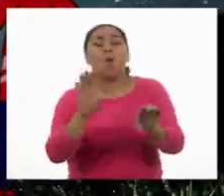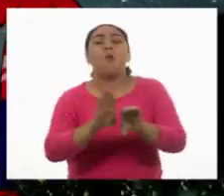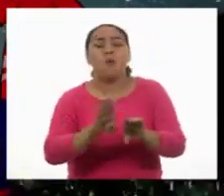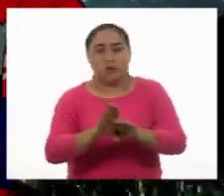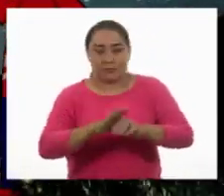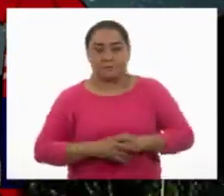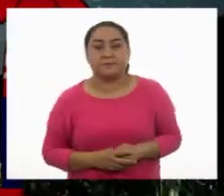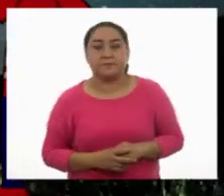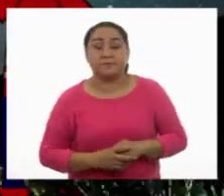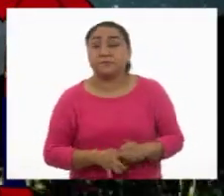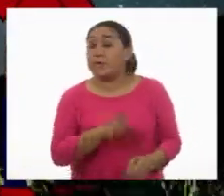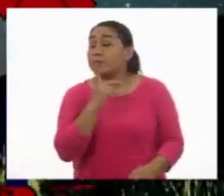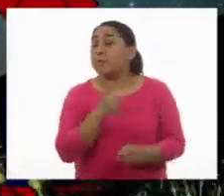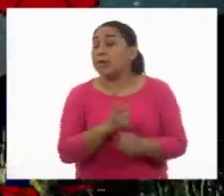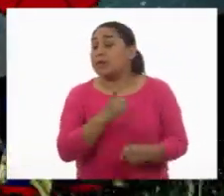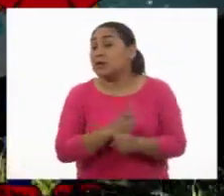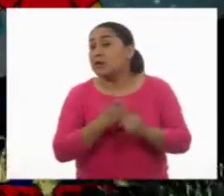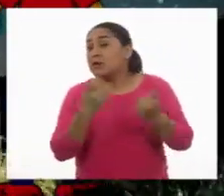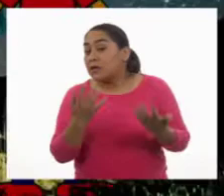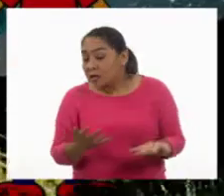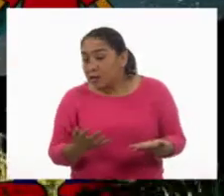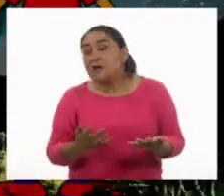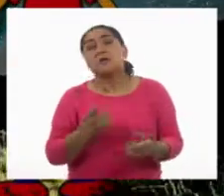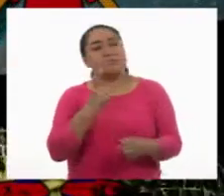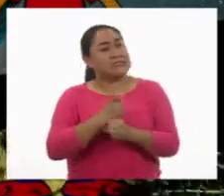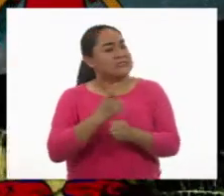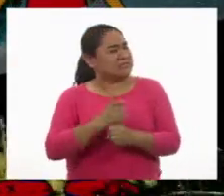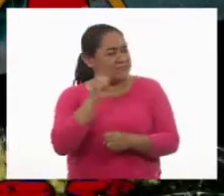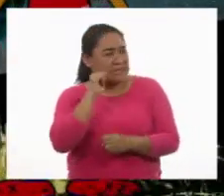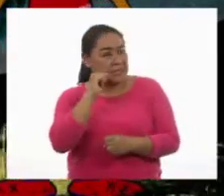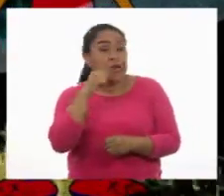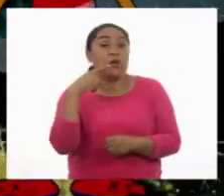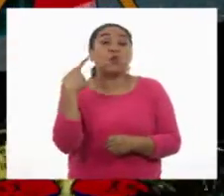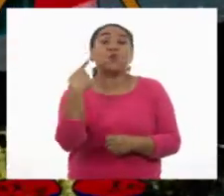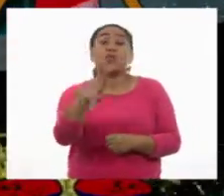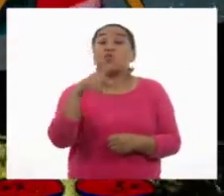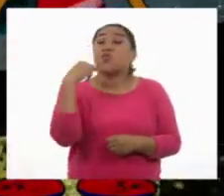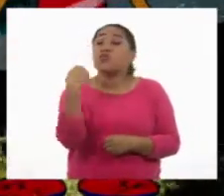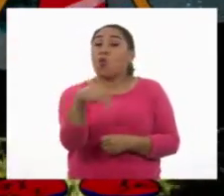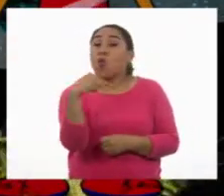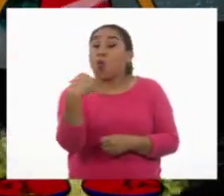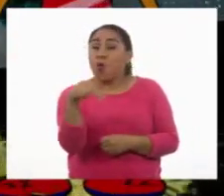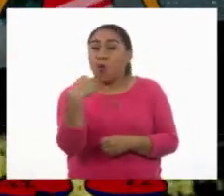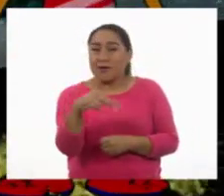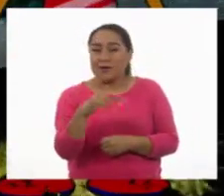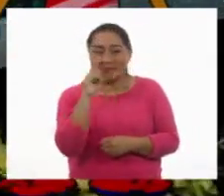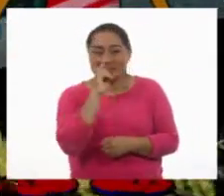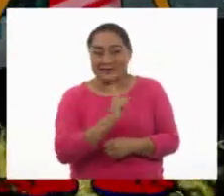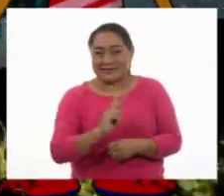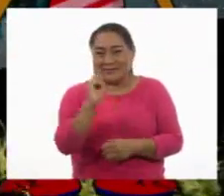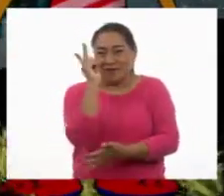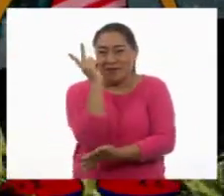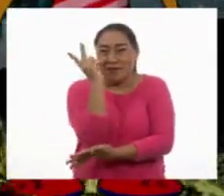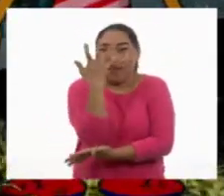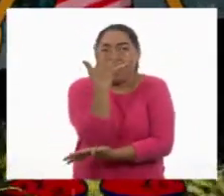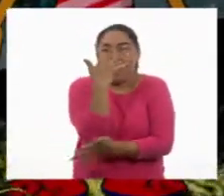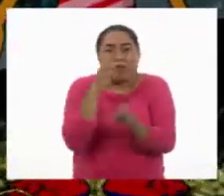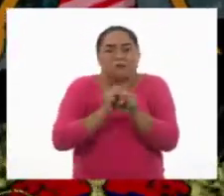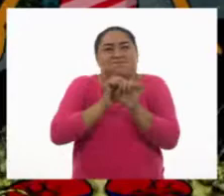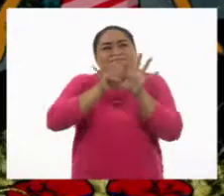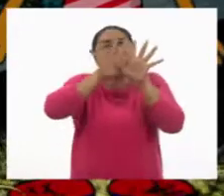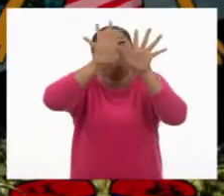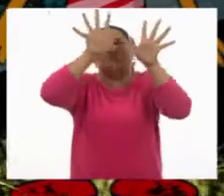Lo primero es poner tu nombre en la base de ese hermoso y